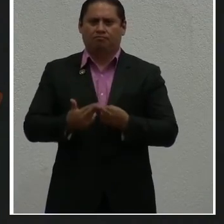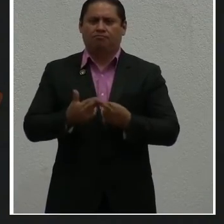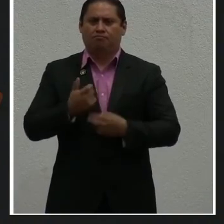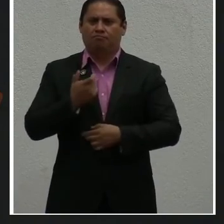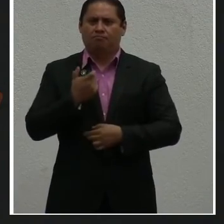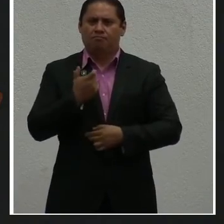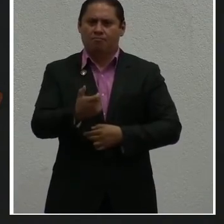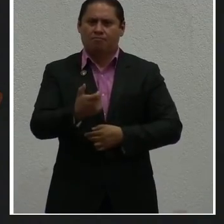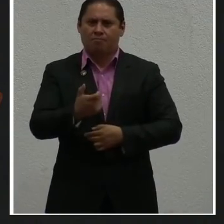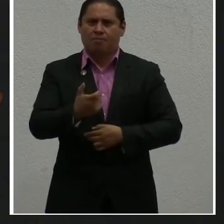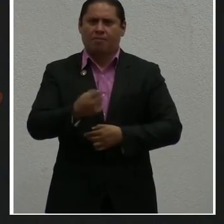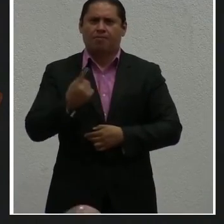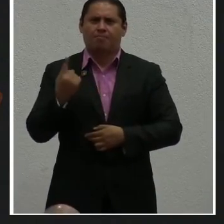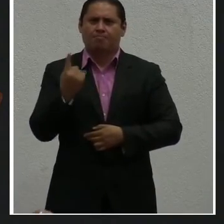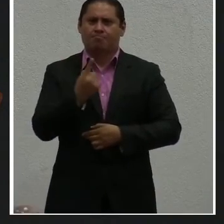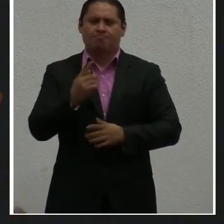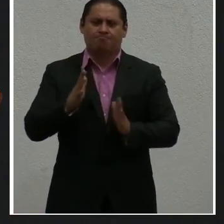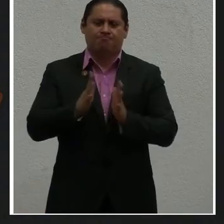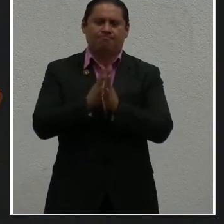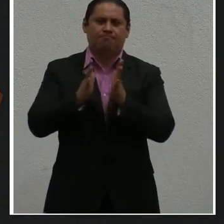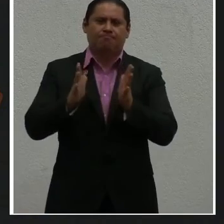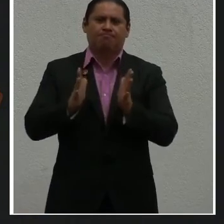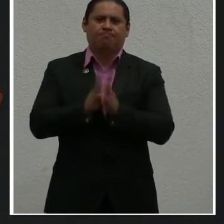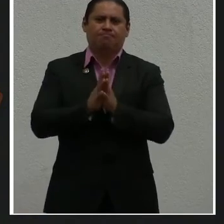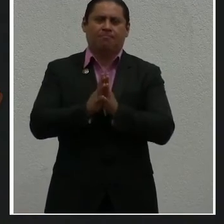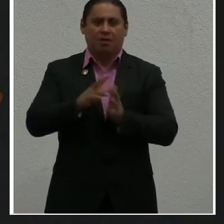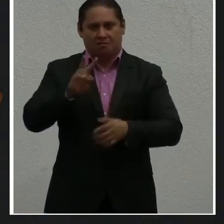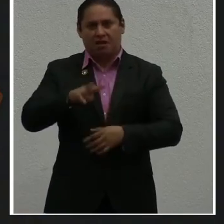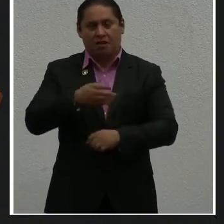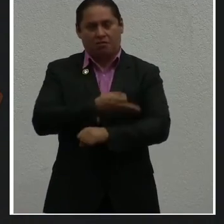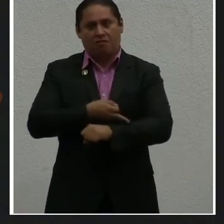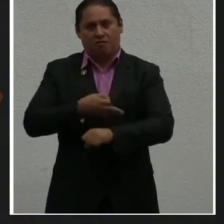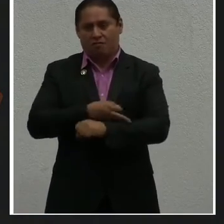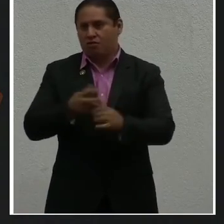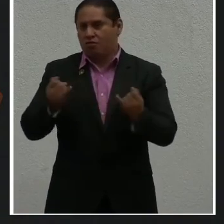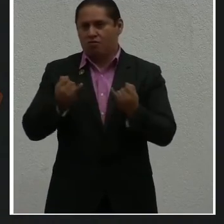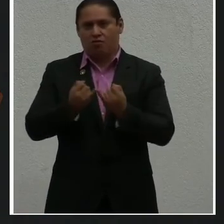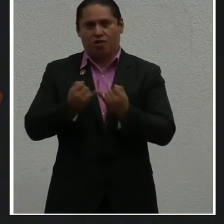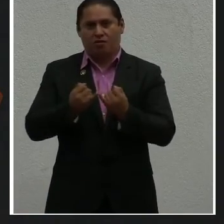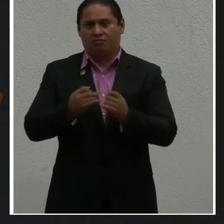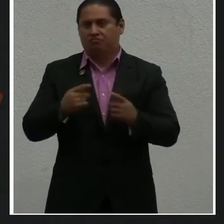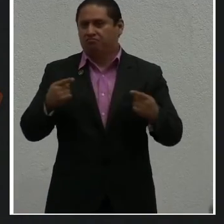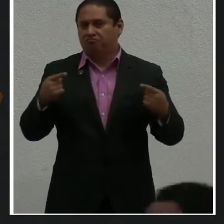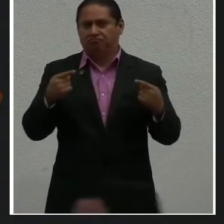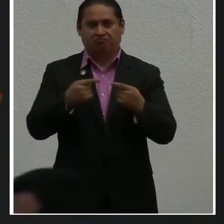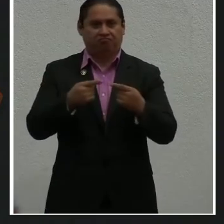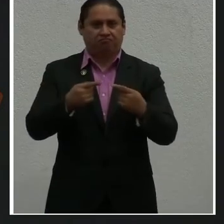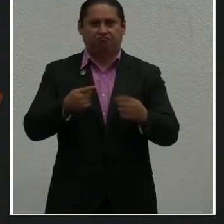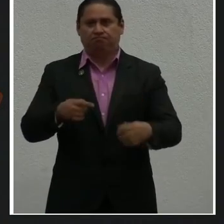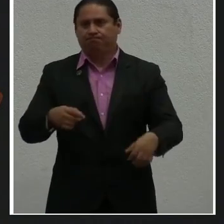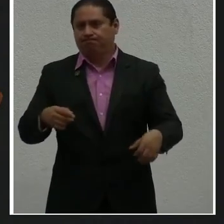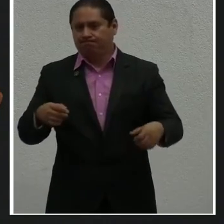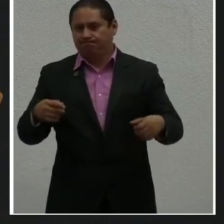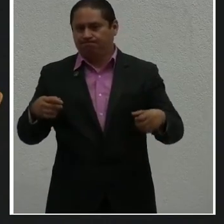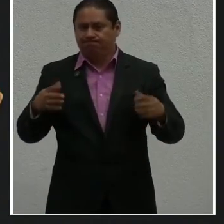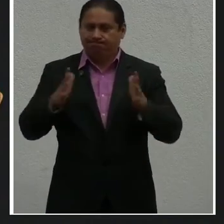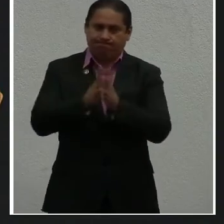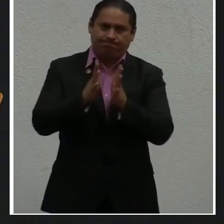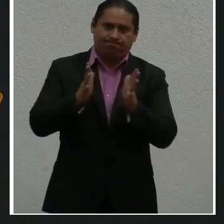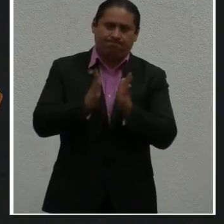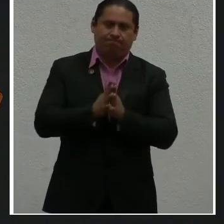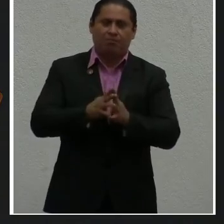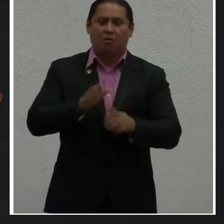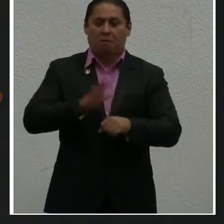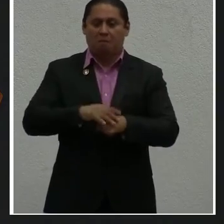que siempre causa guerras, inclusive en nuestras familias. Divisiones, guerras, enfrentamientos, precisamente por el